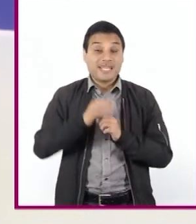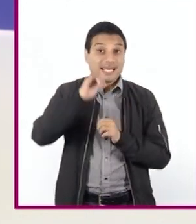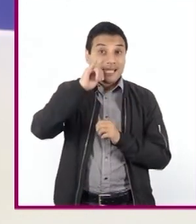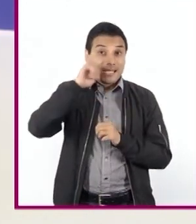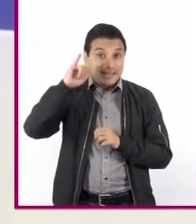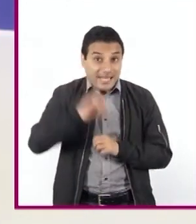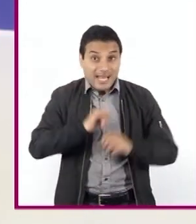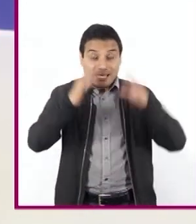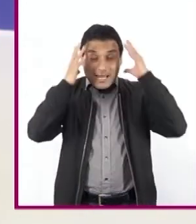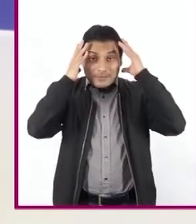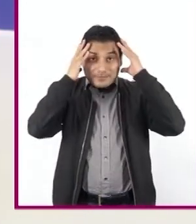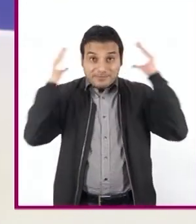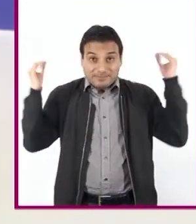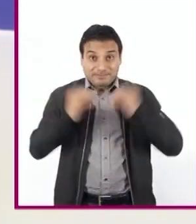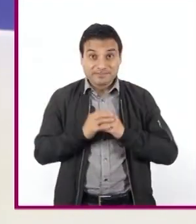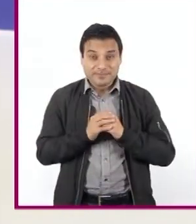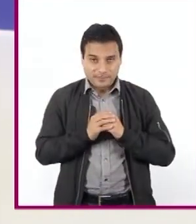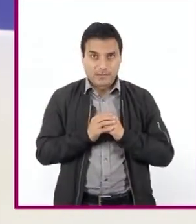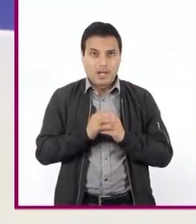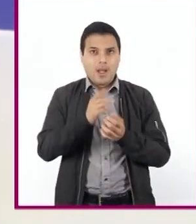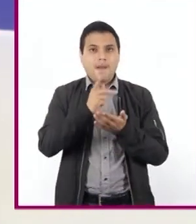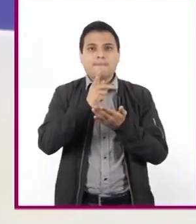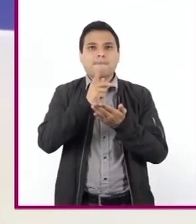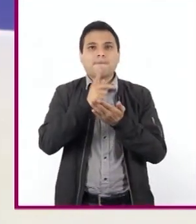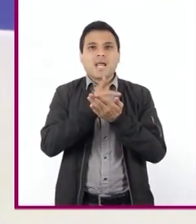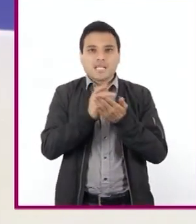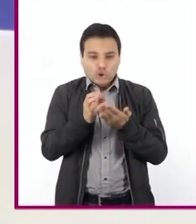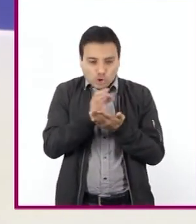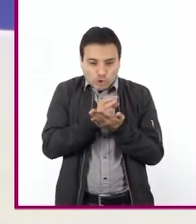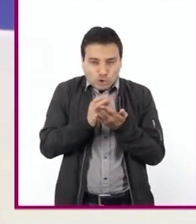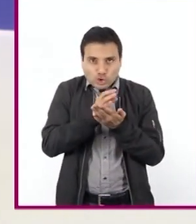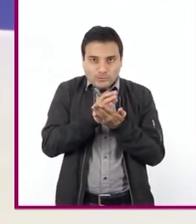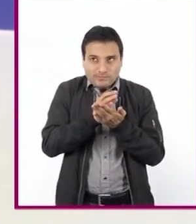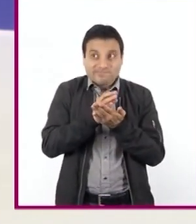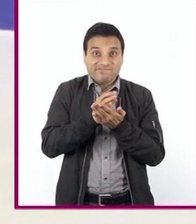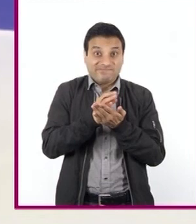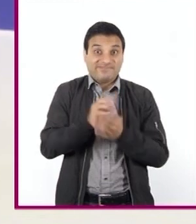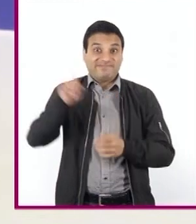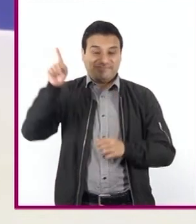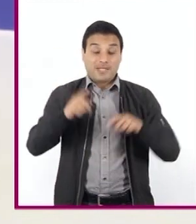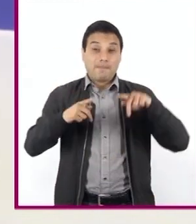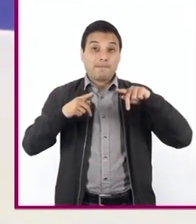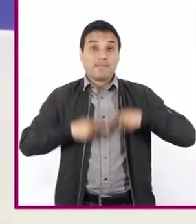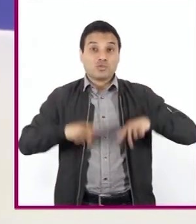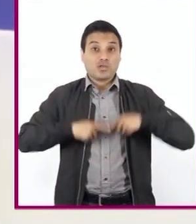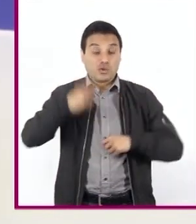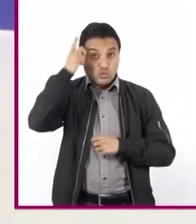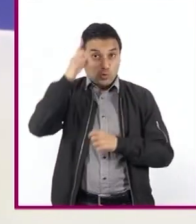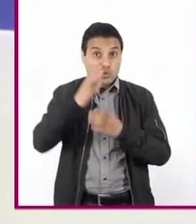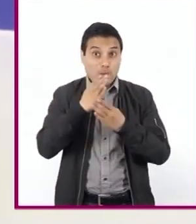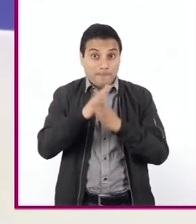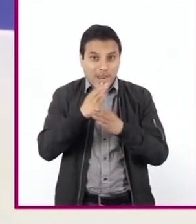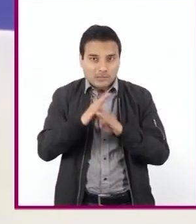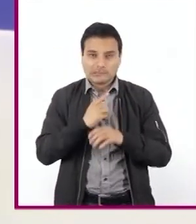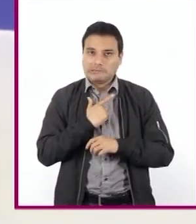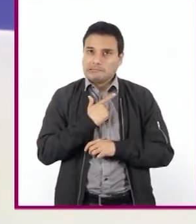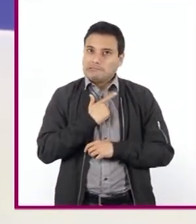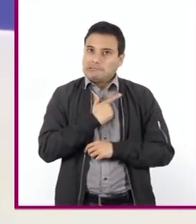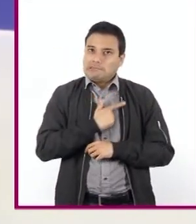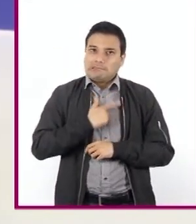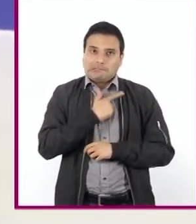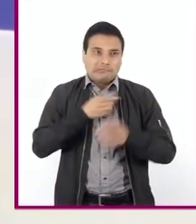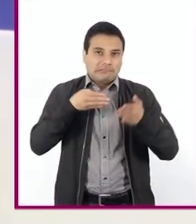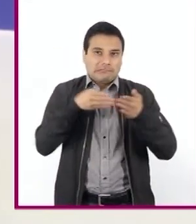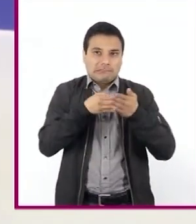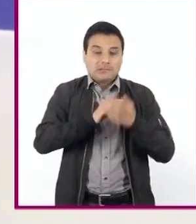Bajos, la plata terminaba en manos de los banqueros que gracias a estas inversiones desarrollaron nuevas empresas. Otra